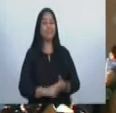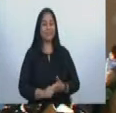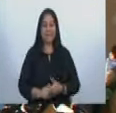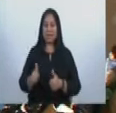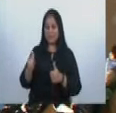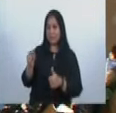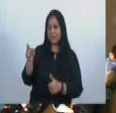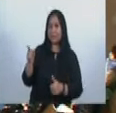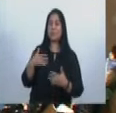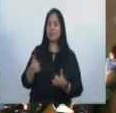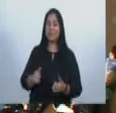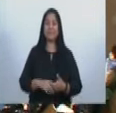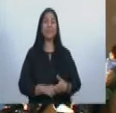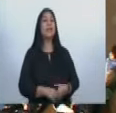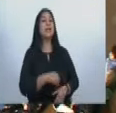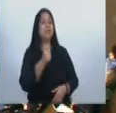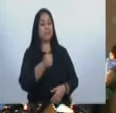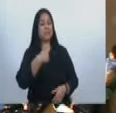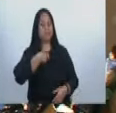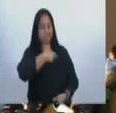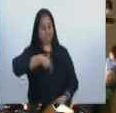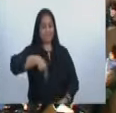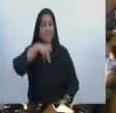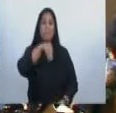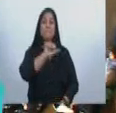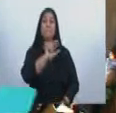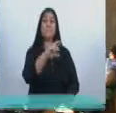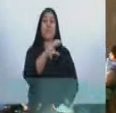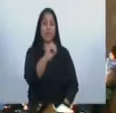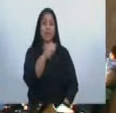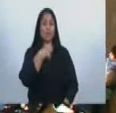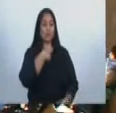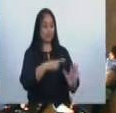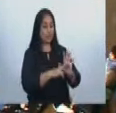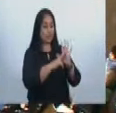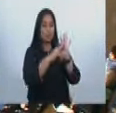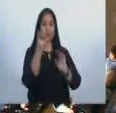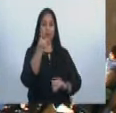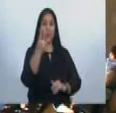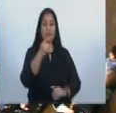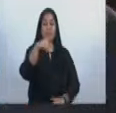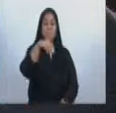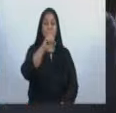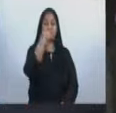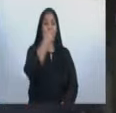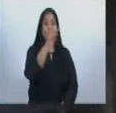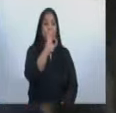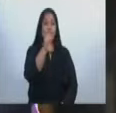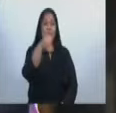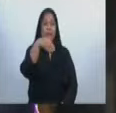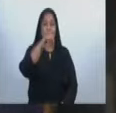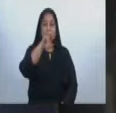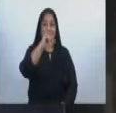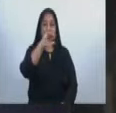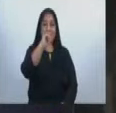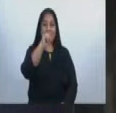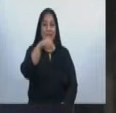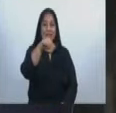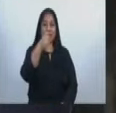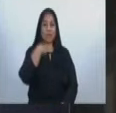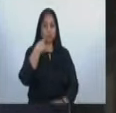tú muy bien muy bien Yo me presento me llamo marco y estoy representando a la universidad mesoamericana donde estudio la carrera de